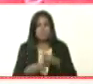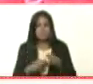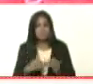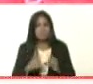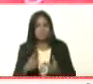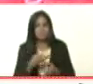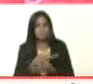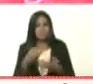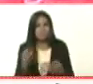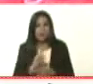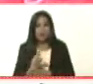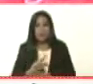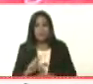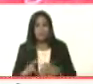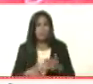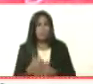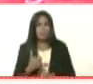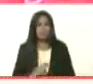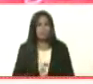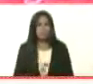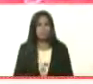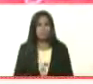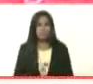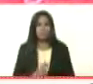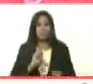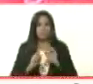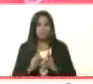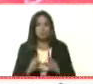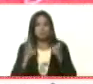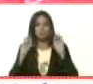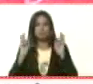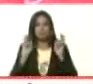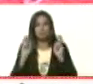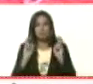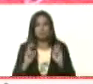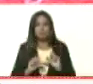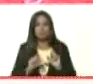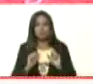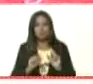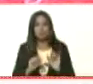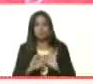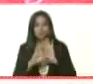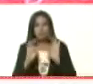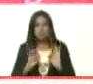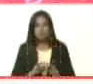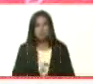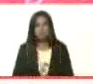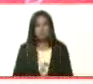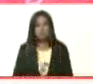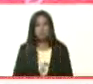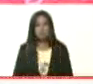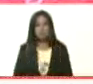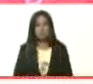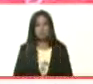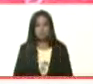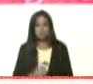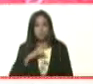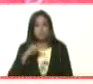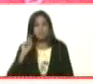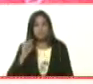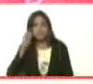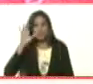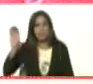rápido. A veces los temas no llevan la velocidad que uno quiere, aspira y que necesita el país.